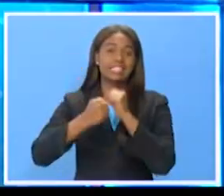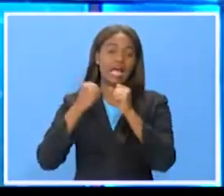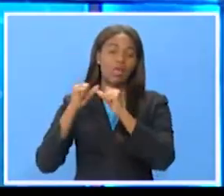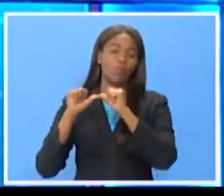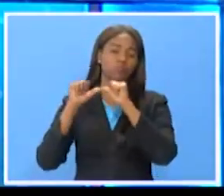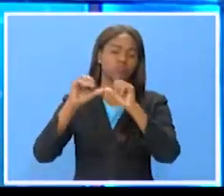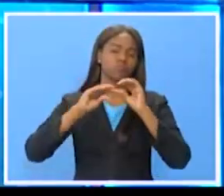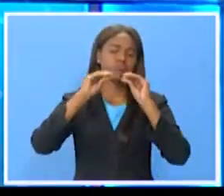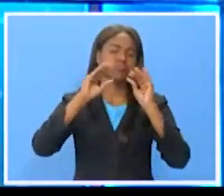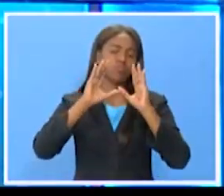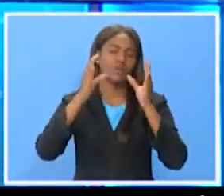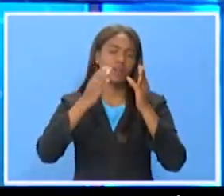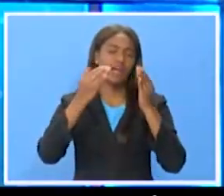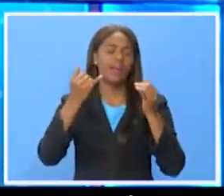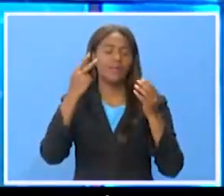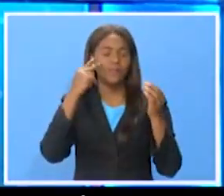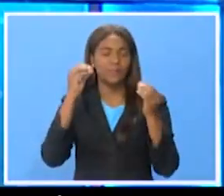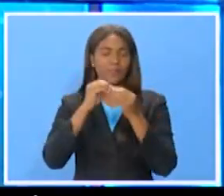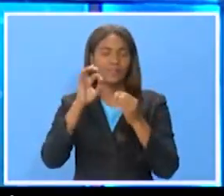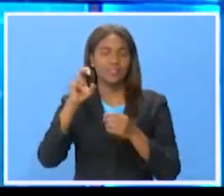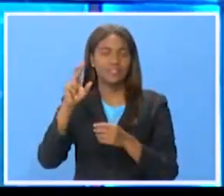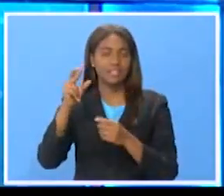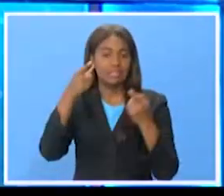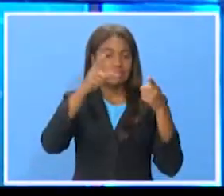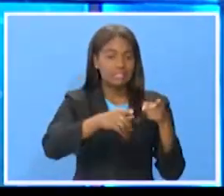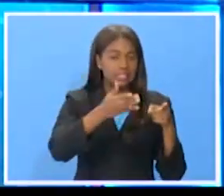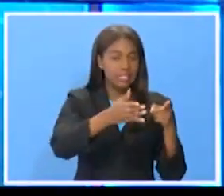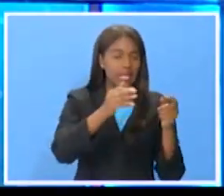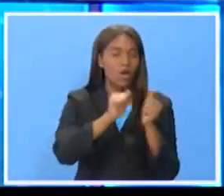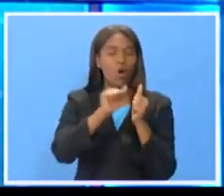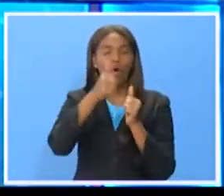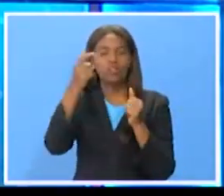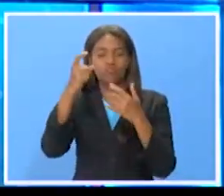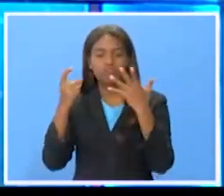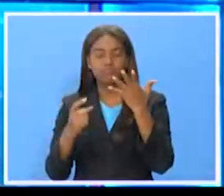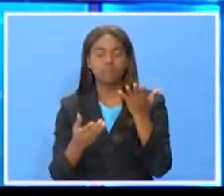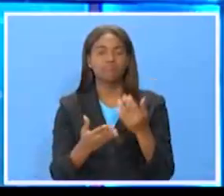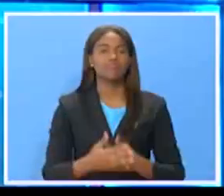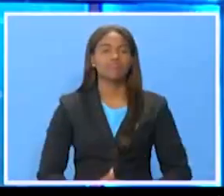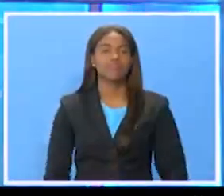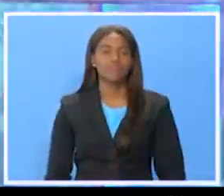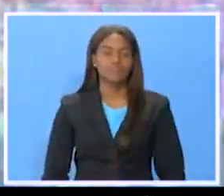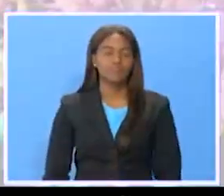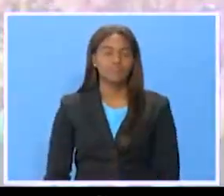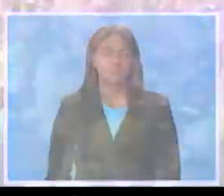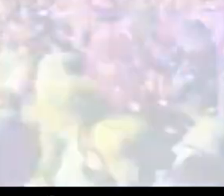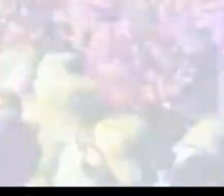López nos cuenta todos los detalles de lo que allí ocurrirá y otras notas del espectáculo.